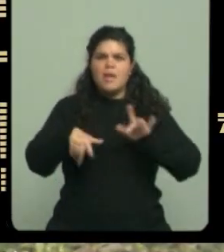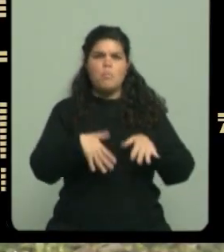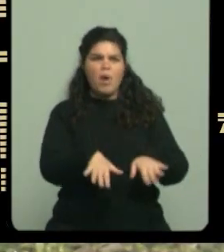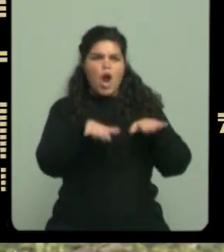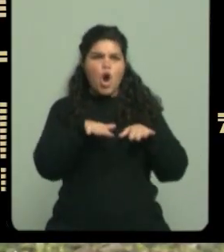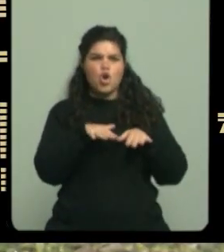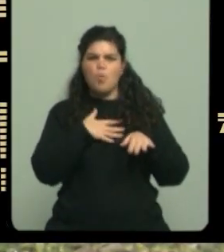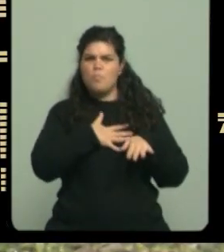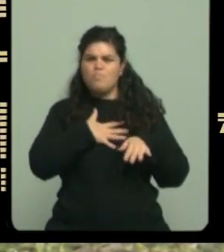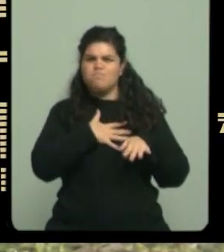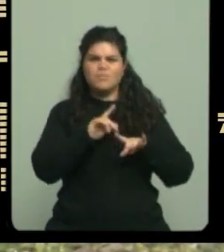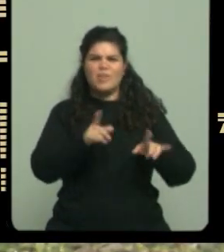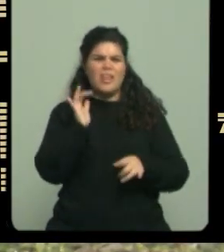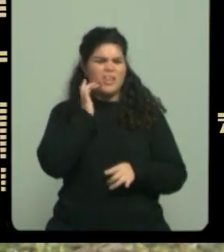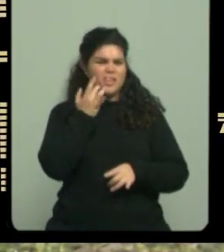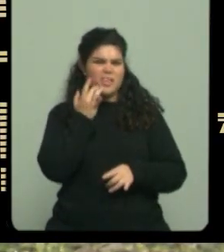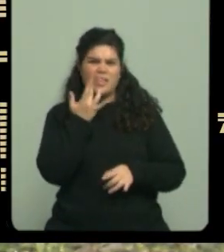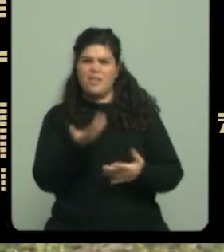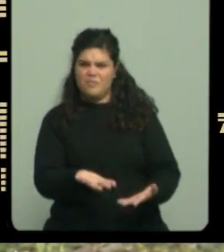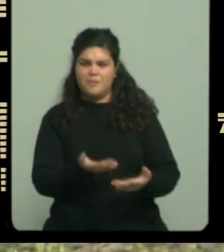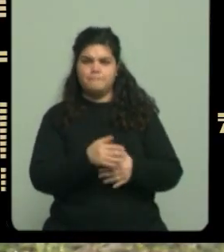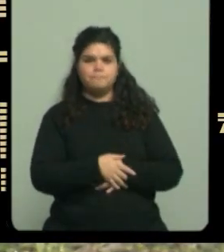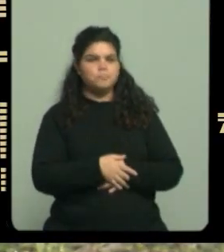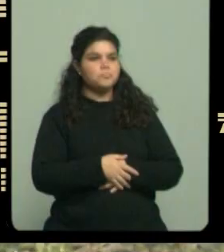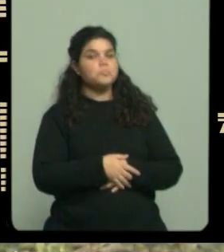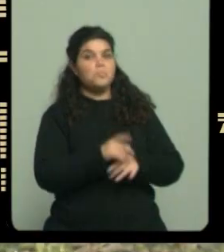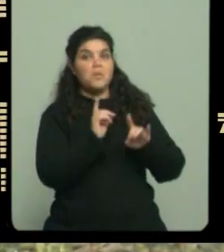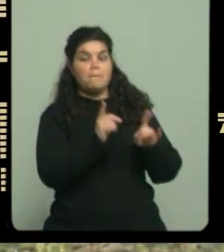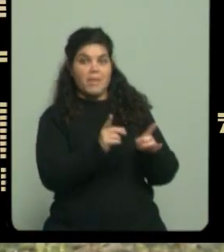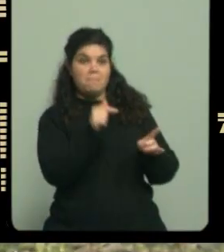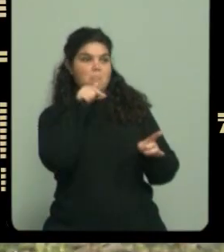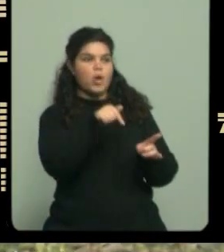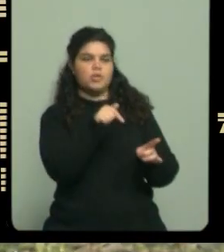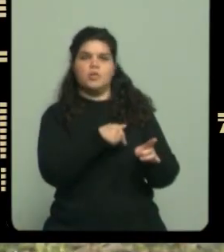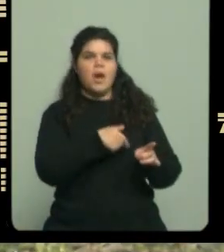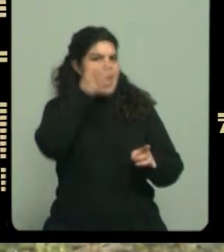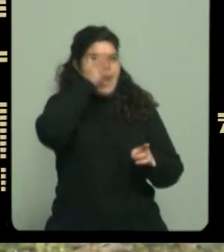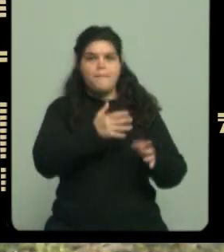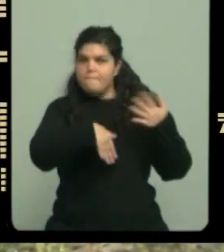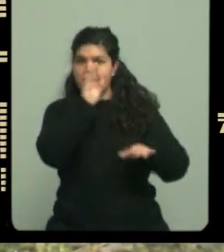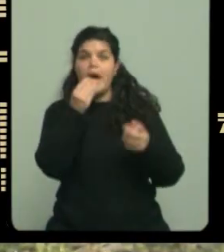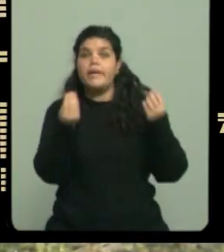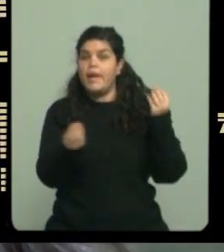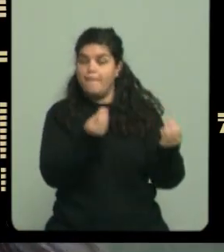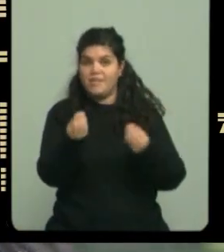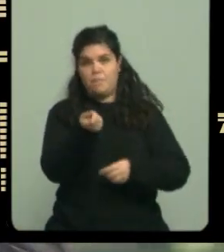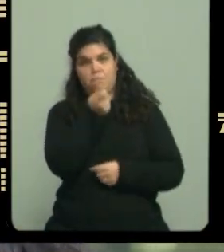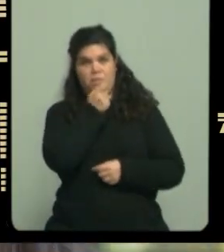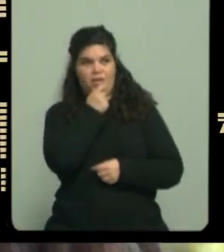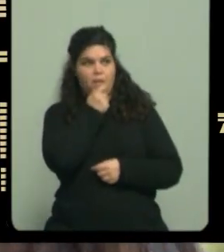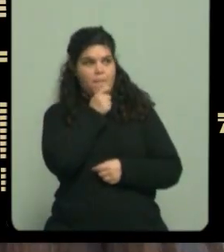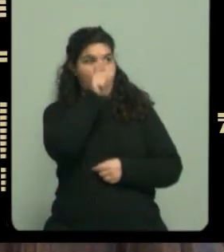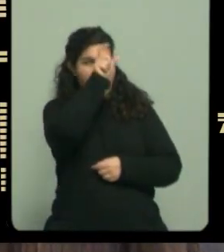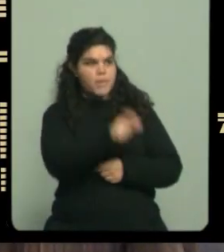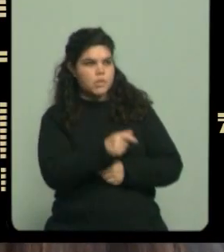hostiles. No, aparte también de hostiles, hay otros que son sutiles. Vamos por los hostiles, que me parece Los hostiles, y esto de, por ejemplo, agarrar